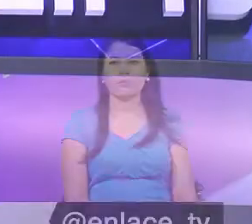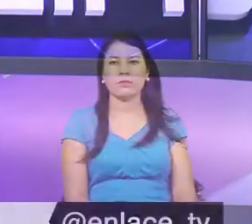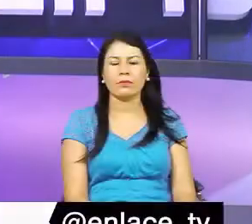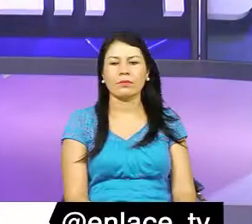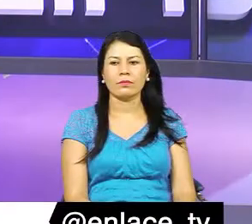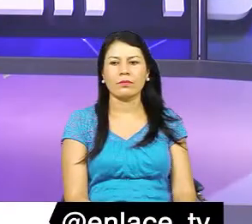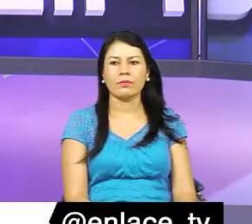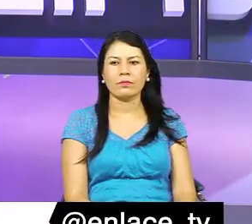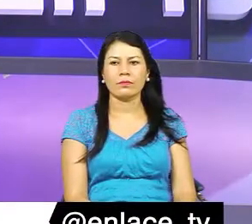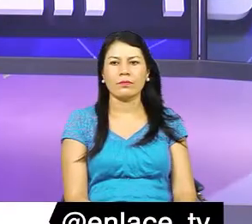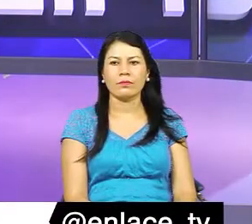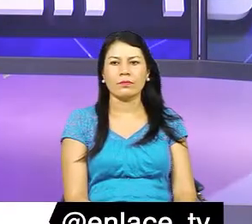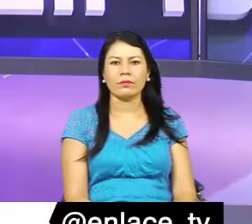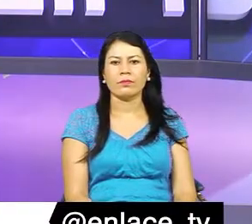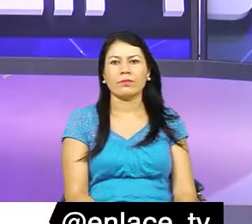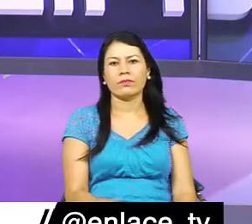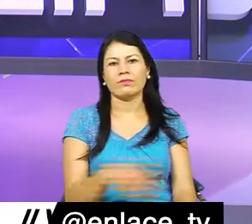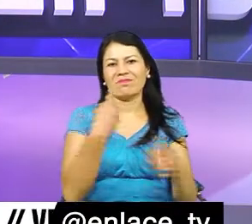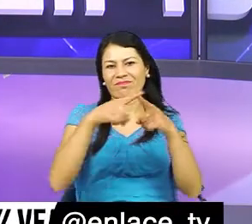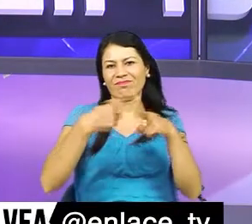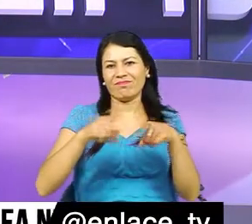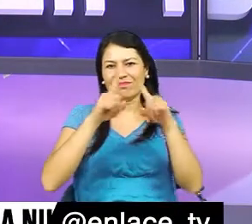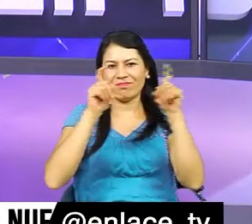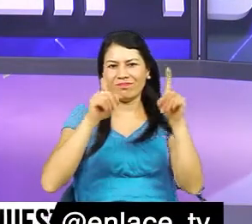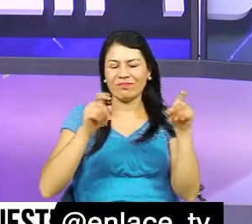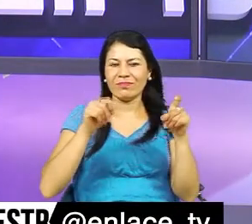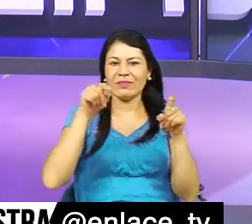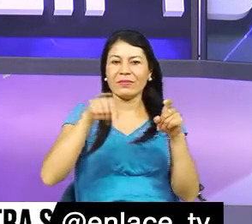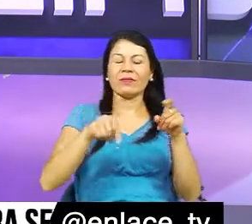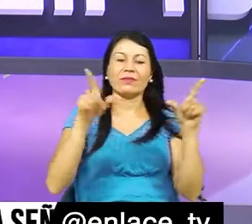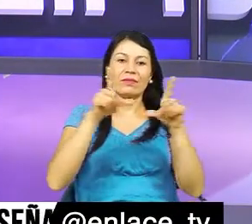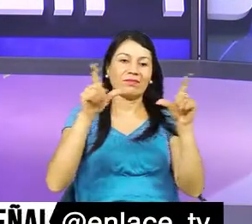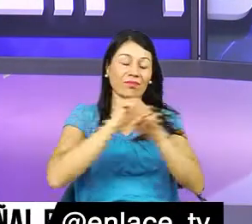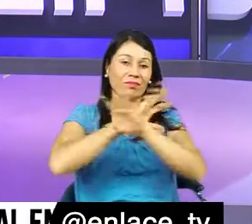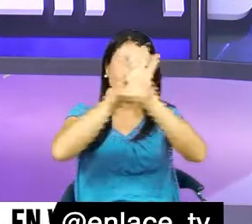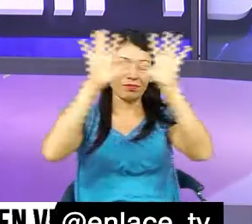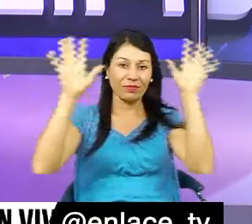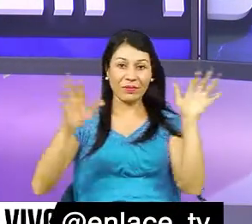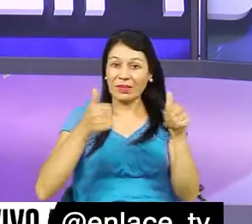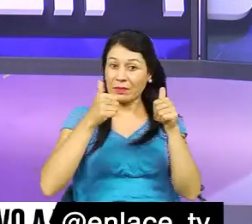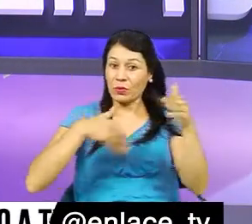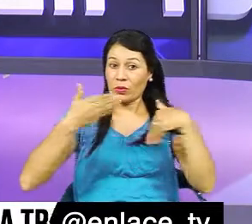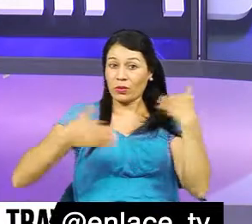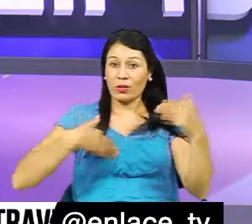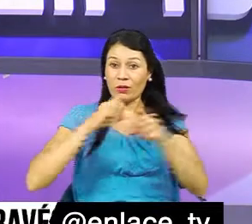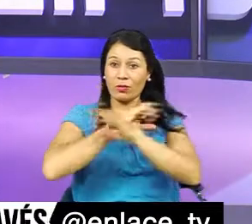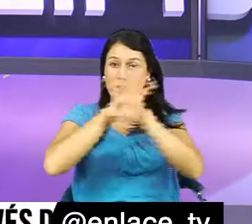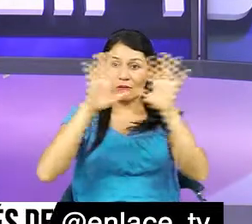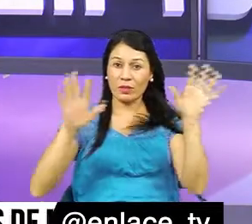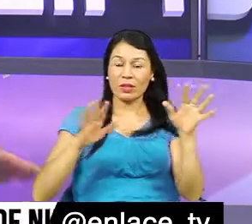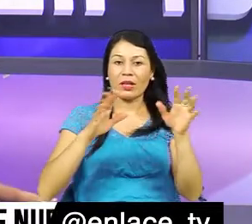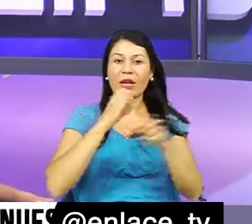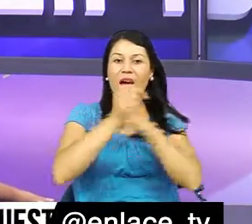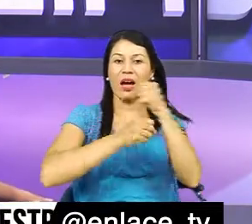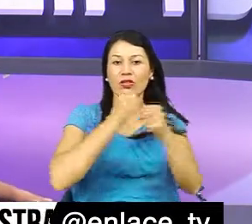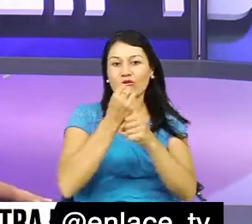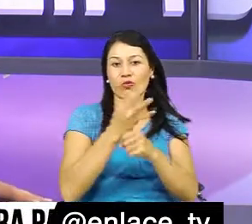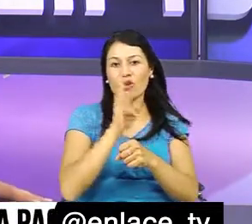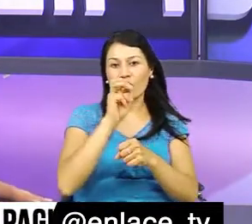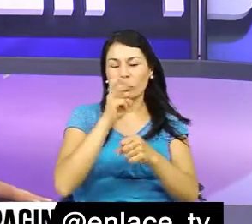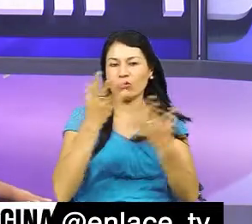El magazine de Enlace Televisión Viva la Mañana celebró en vivo y en directo el aniversario número 8 del Centro Popular Comercial, un evento donde